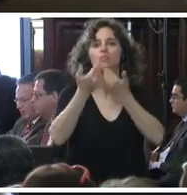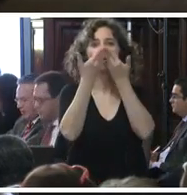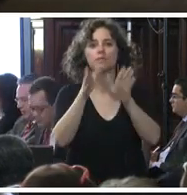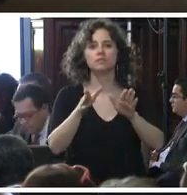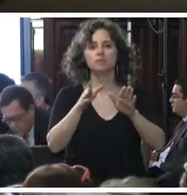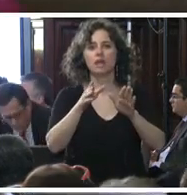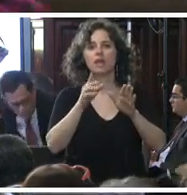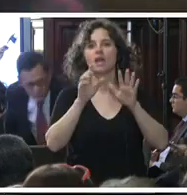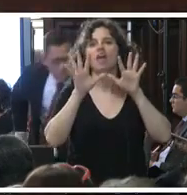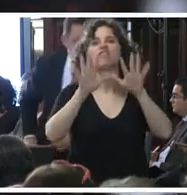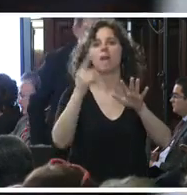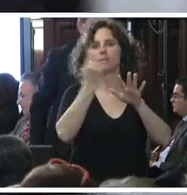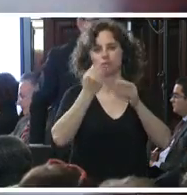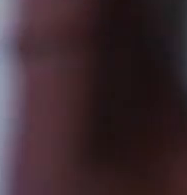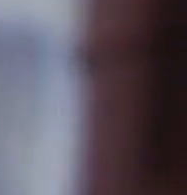es la sanción